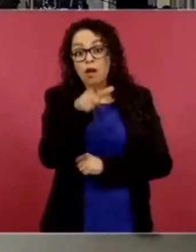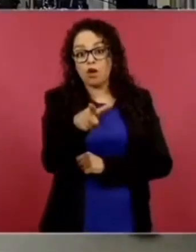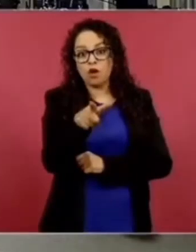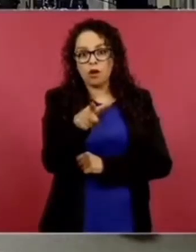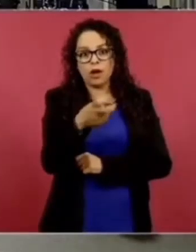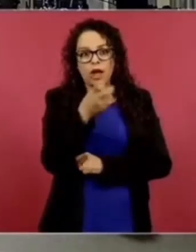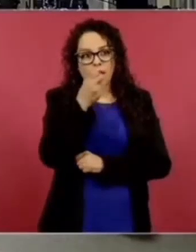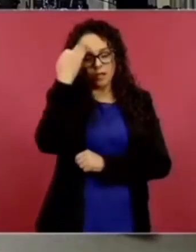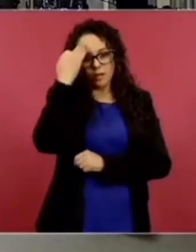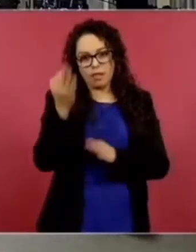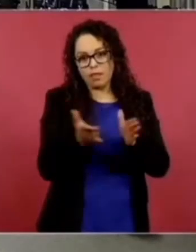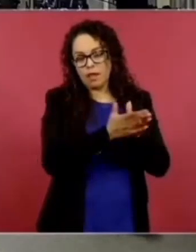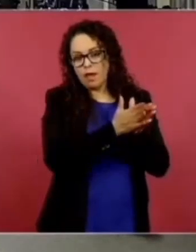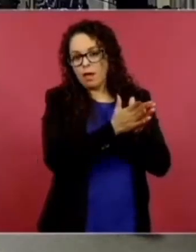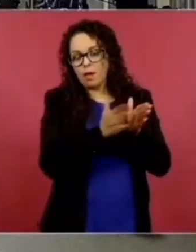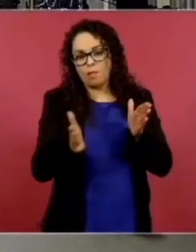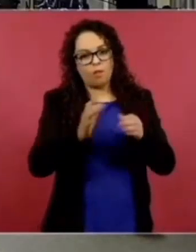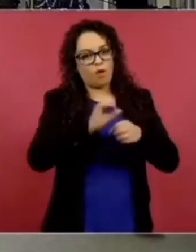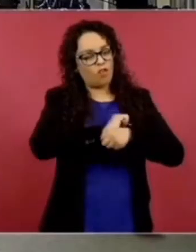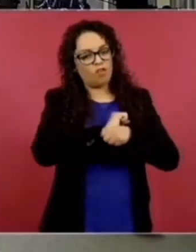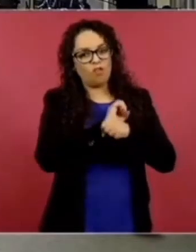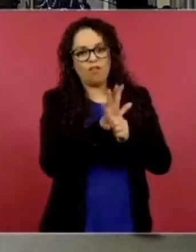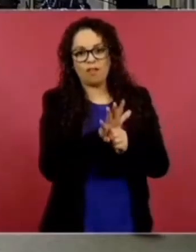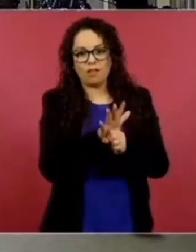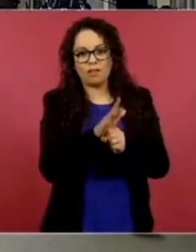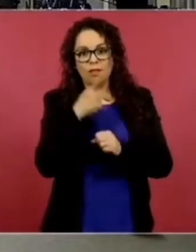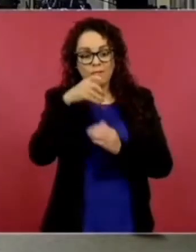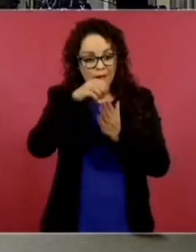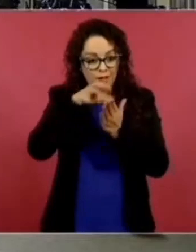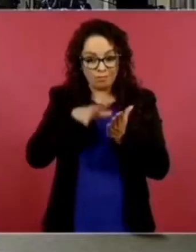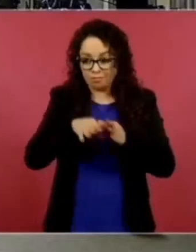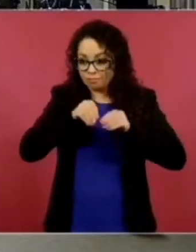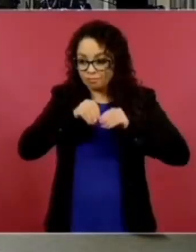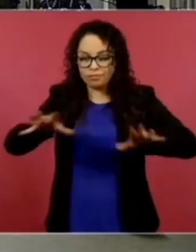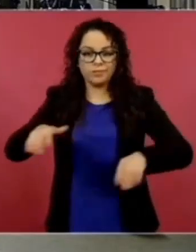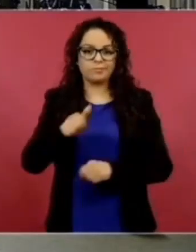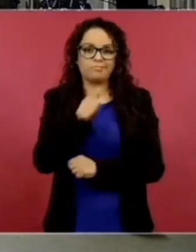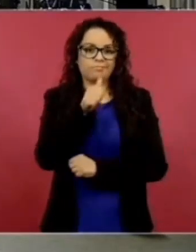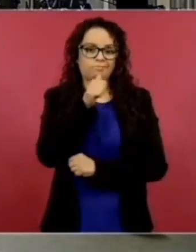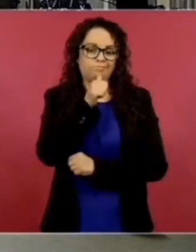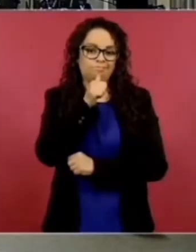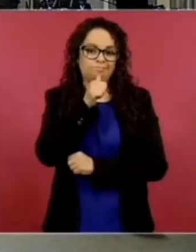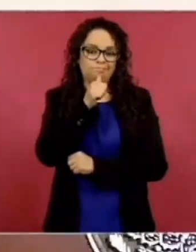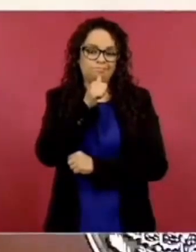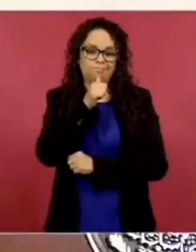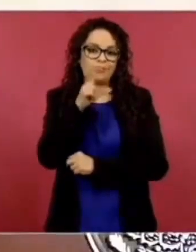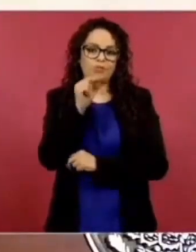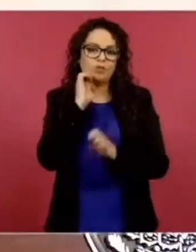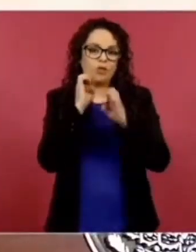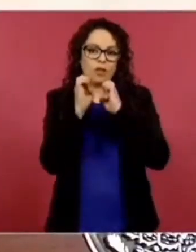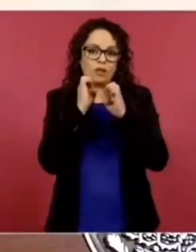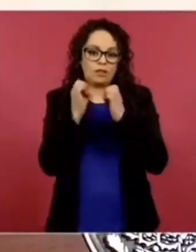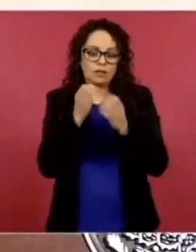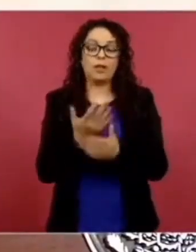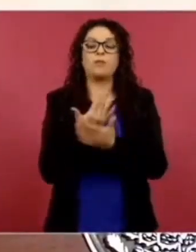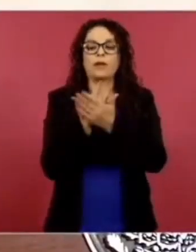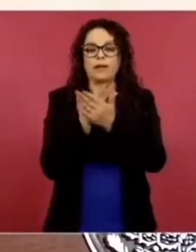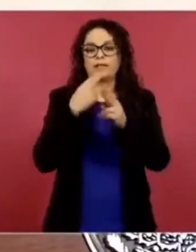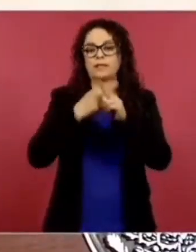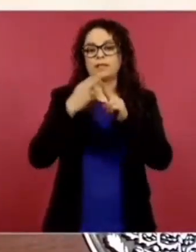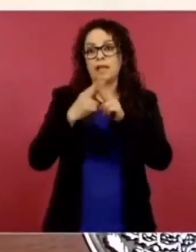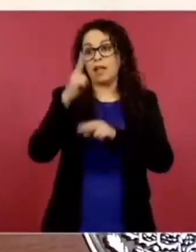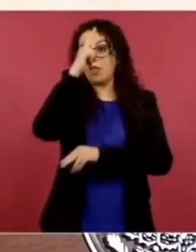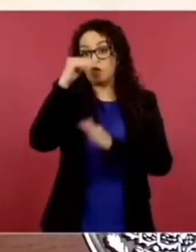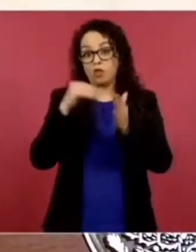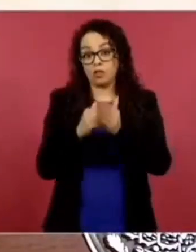la última. Entonces, es muy probable que en la encuesta que se va a dar a conocer en el 25 se va a demostrar que